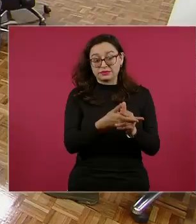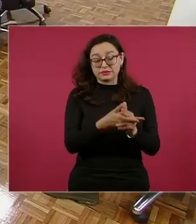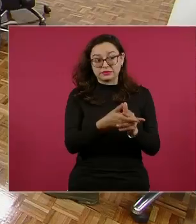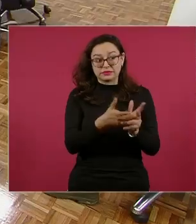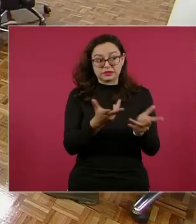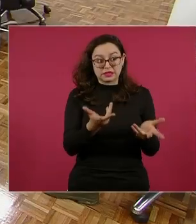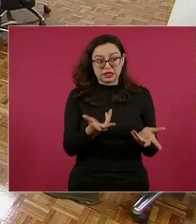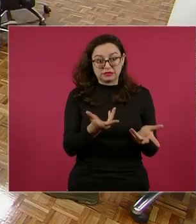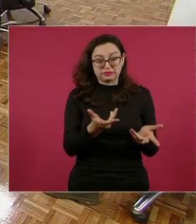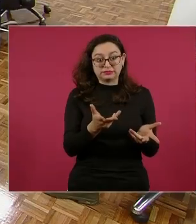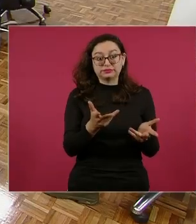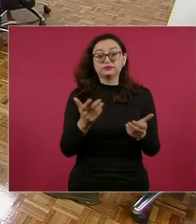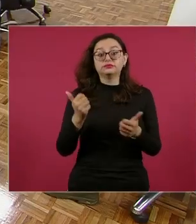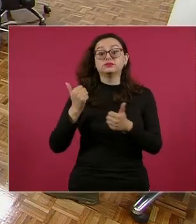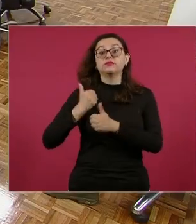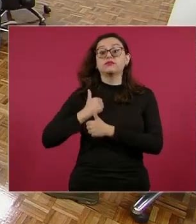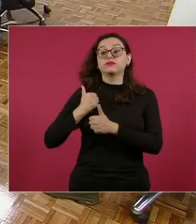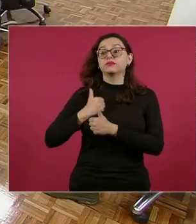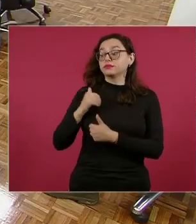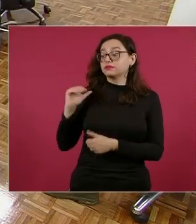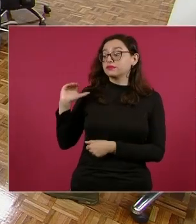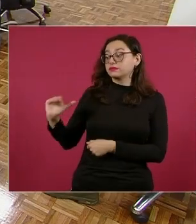a un grupo del ejército